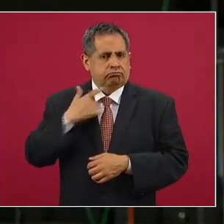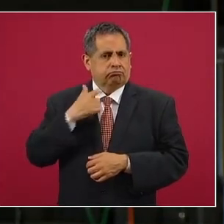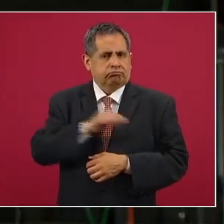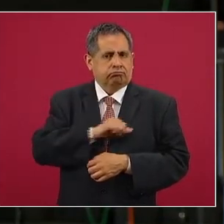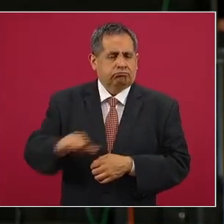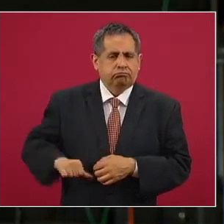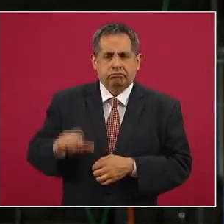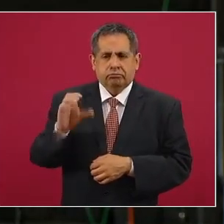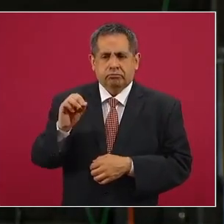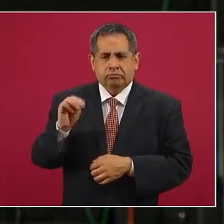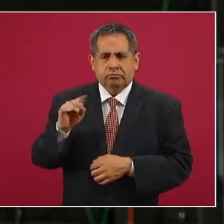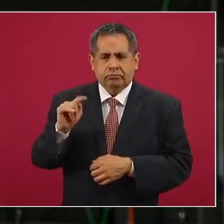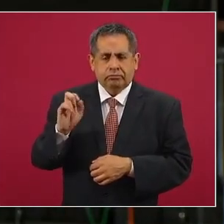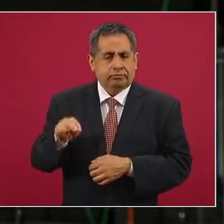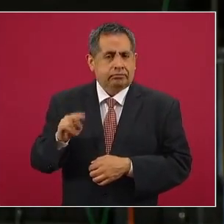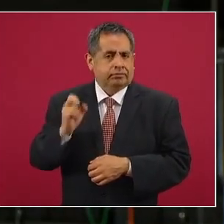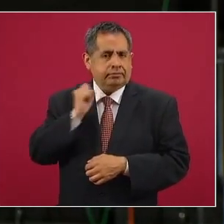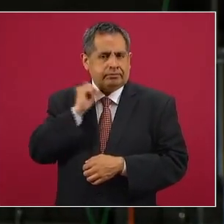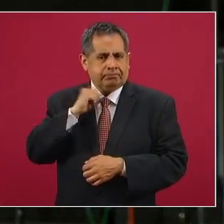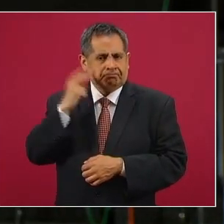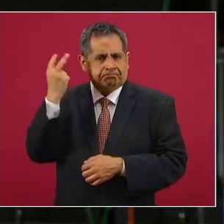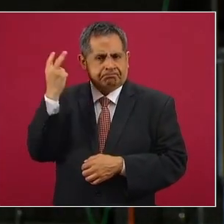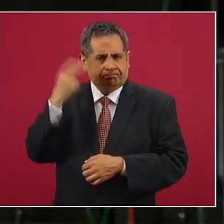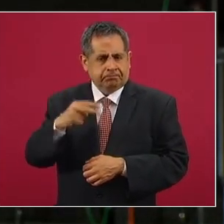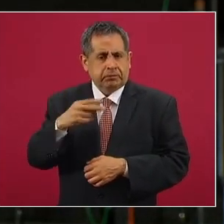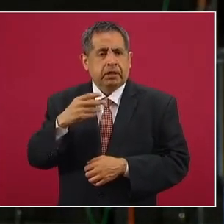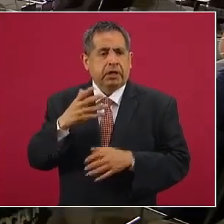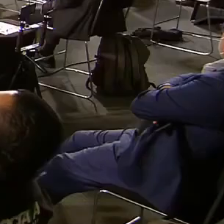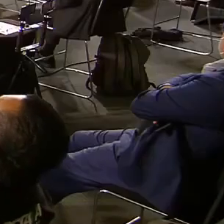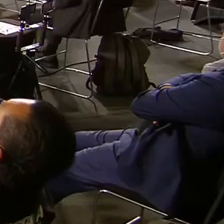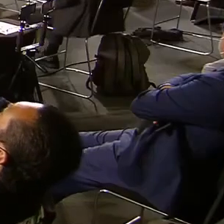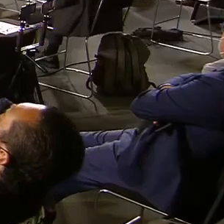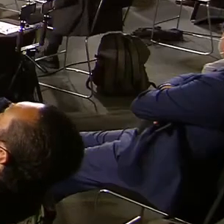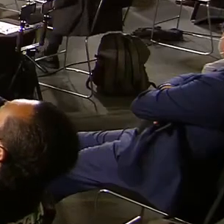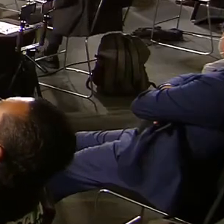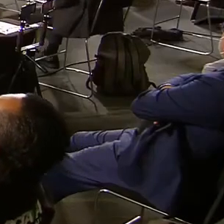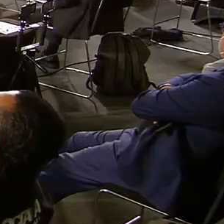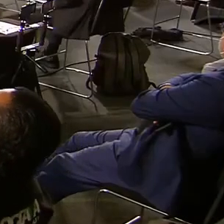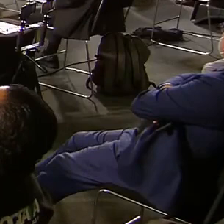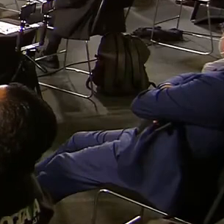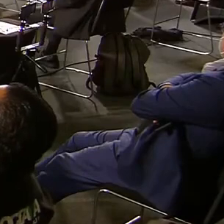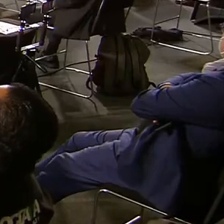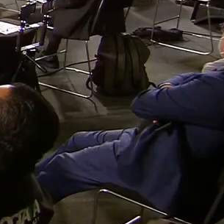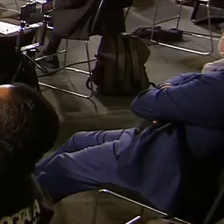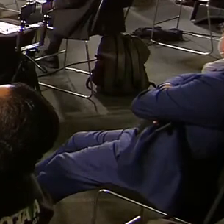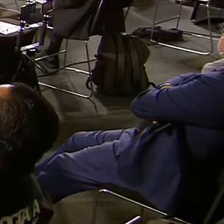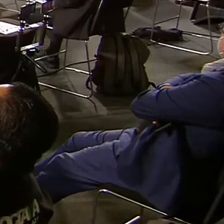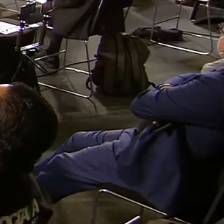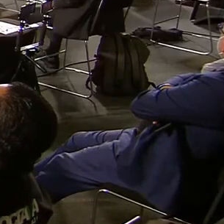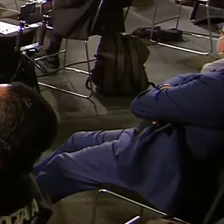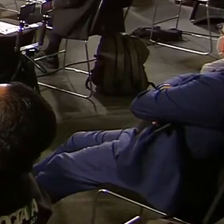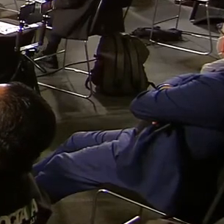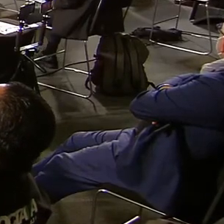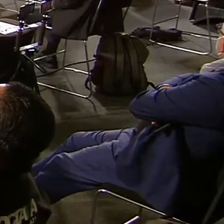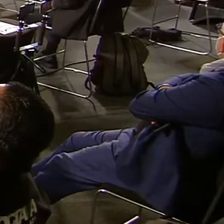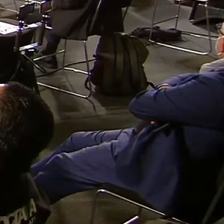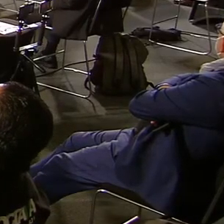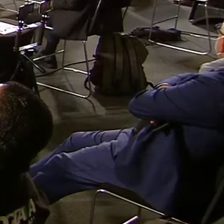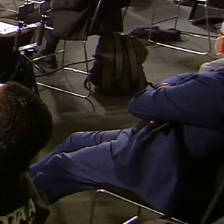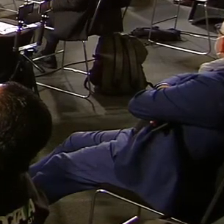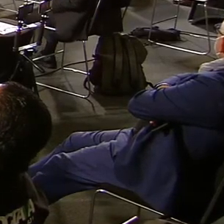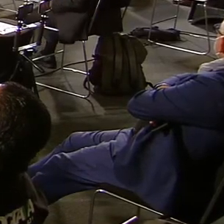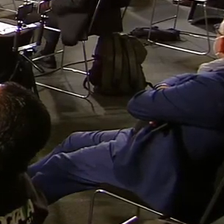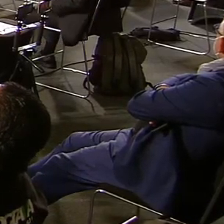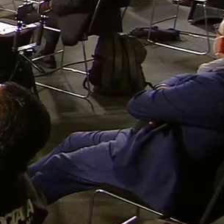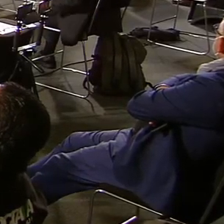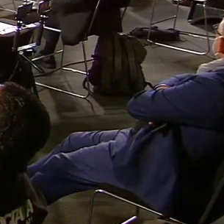de Comitán y senador de la República por el estado de Chiapas, no solo defendió la libertad de expresión de